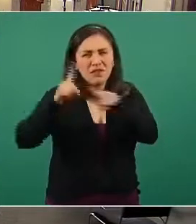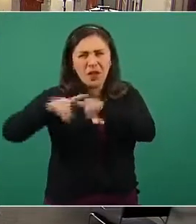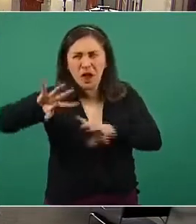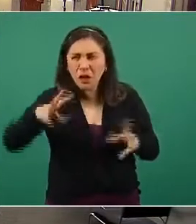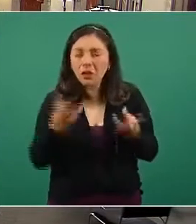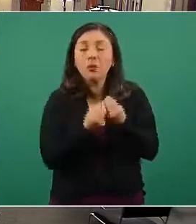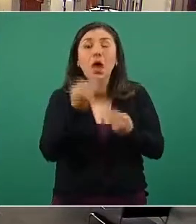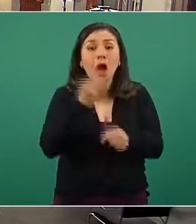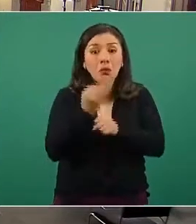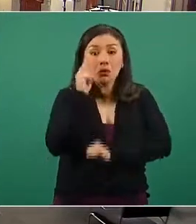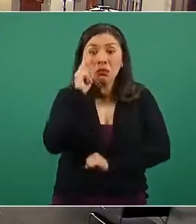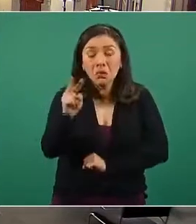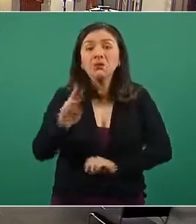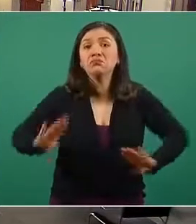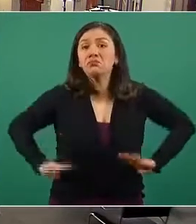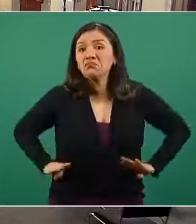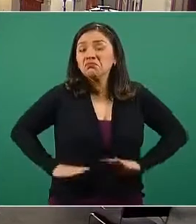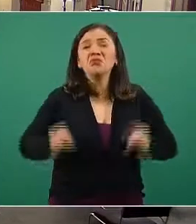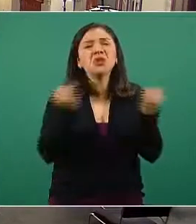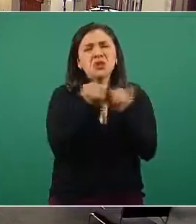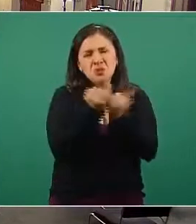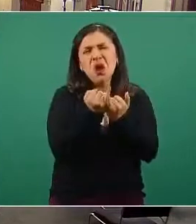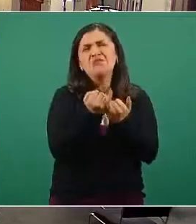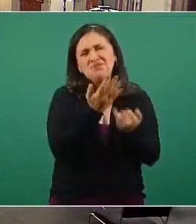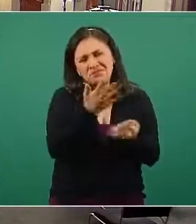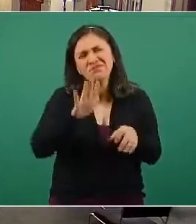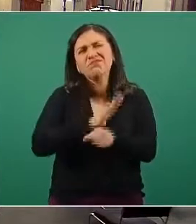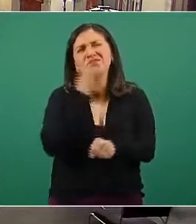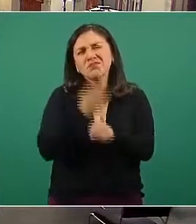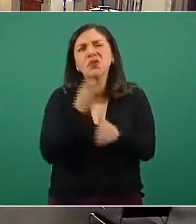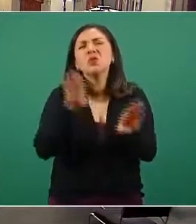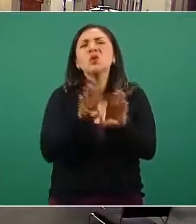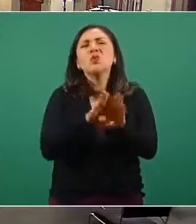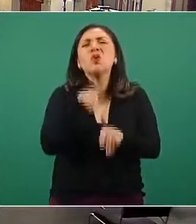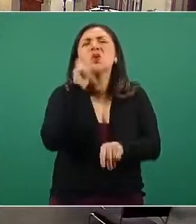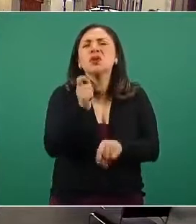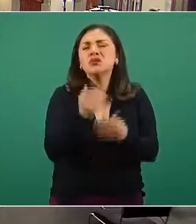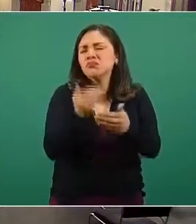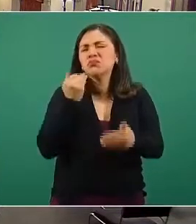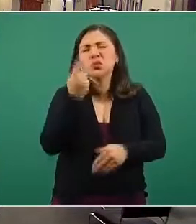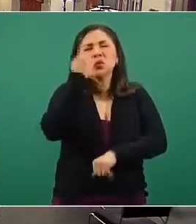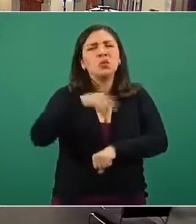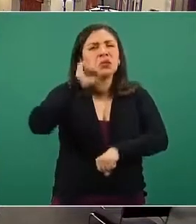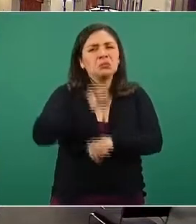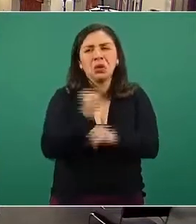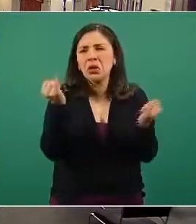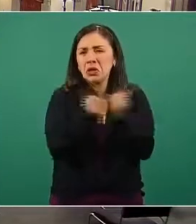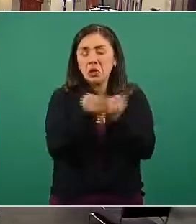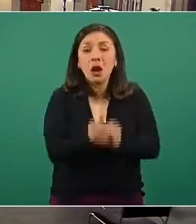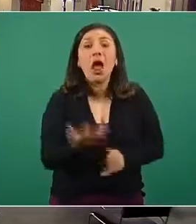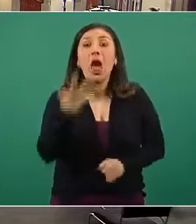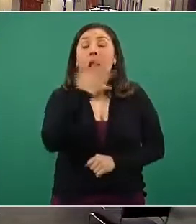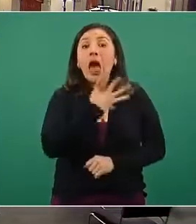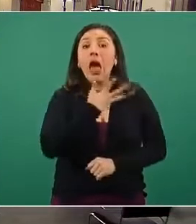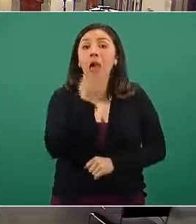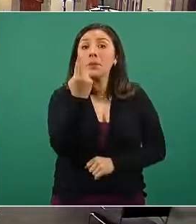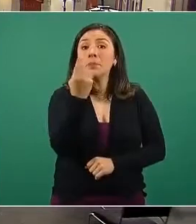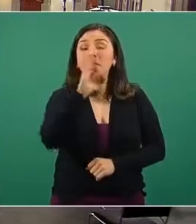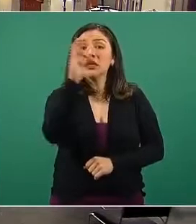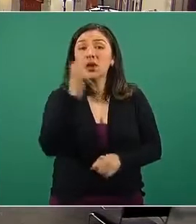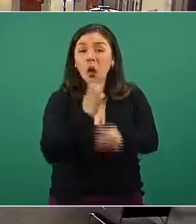y vemos también un comportamiento, digamos, similar al que hemos visto en toda la semana. 25 entidades con menos